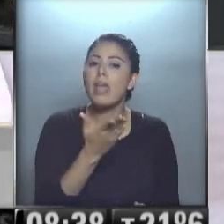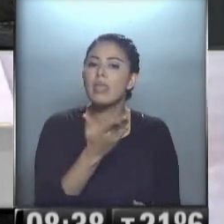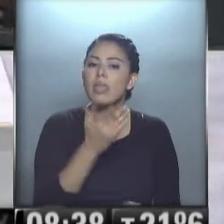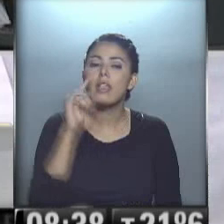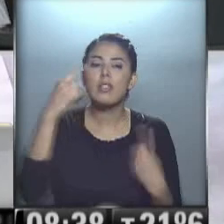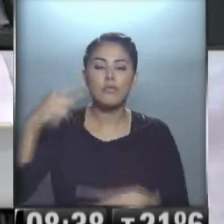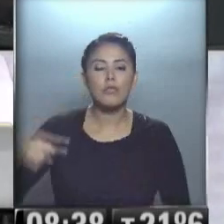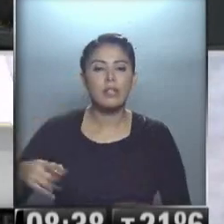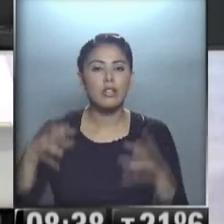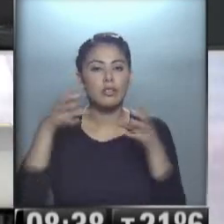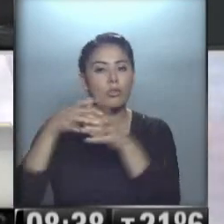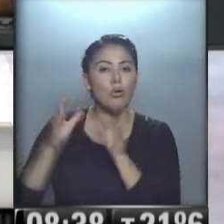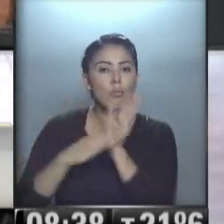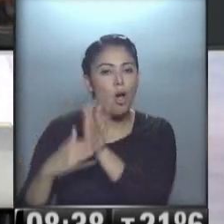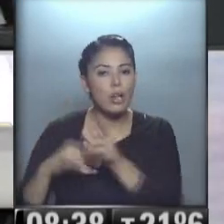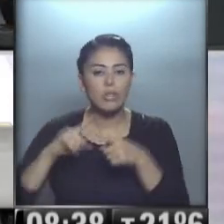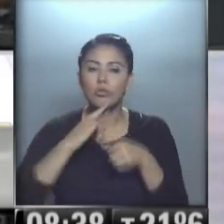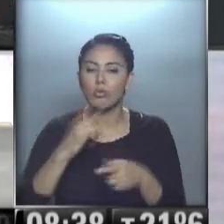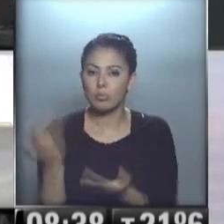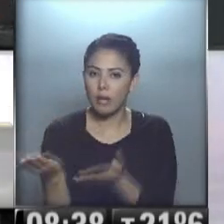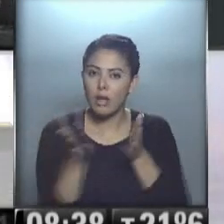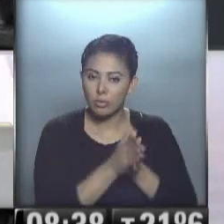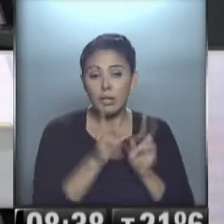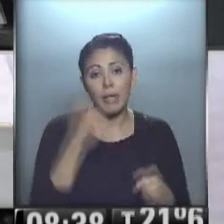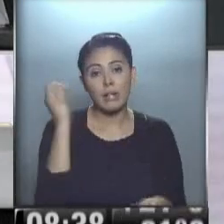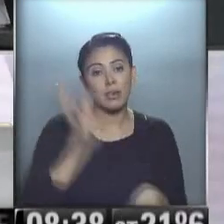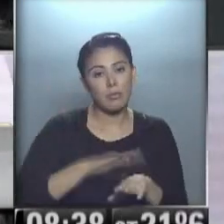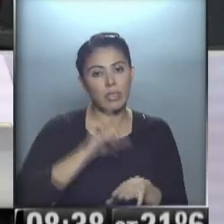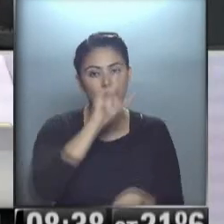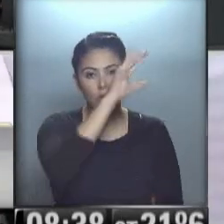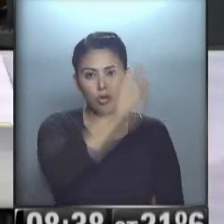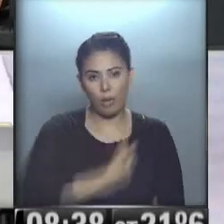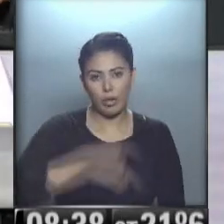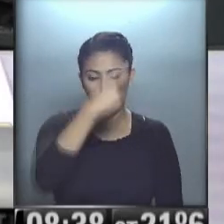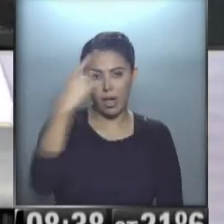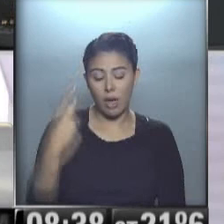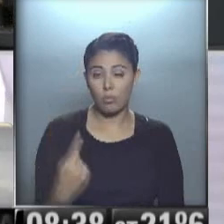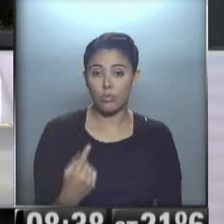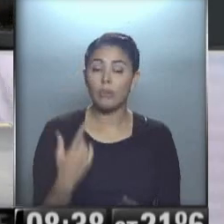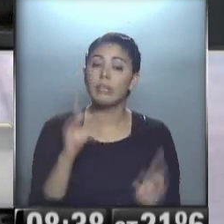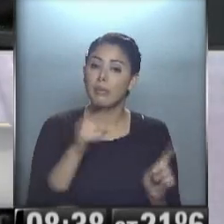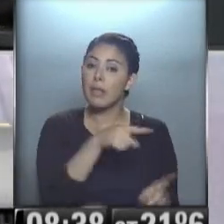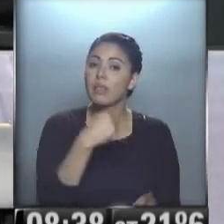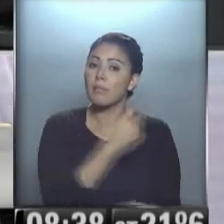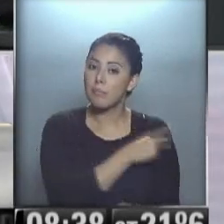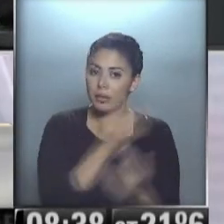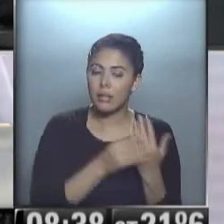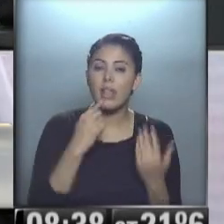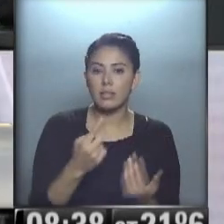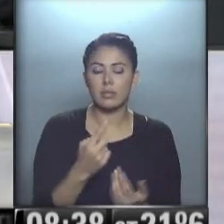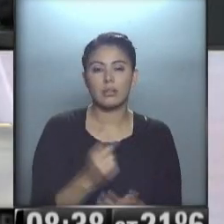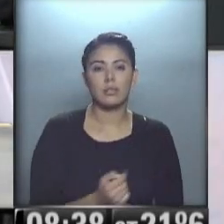los diferentes sectores políticos, además de la responsabilidad de los gobernadores para actuar en cada caso, porque recordó que el tema de